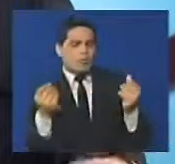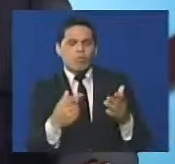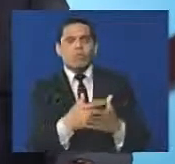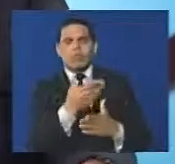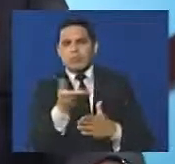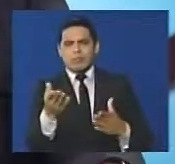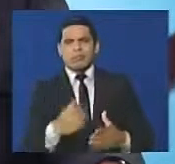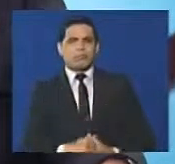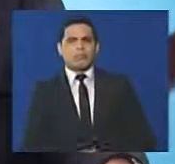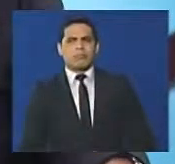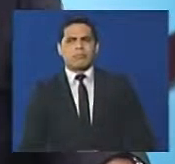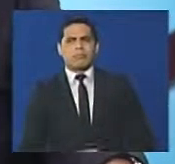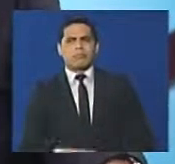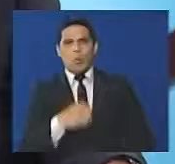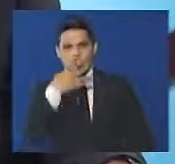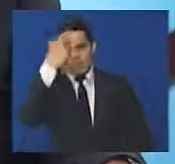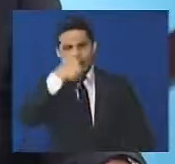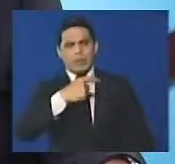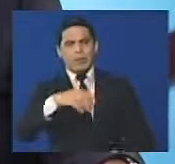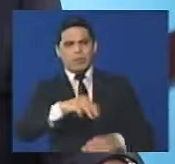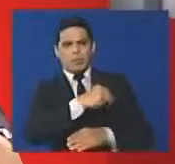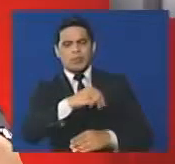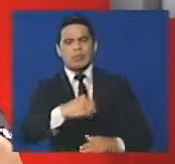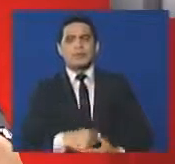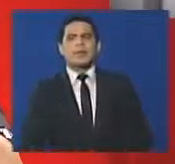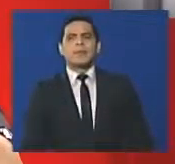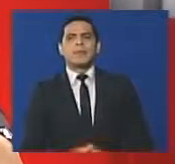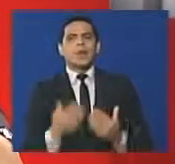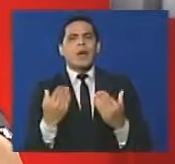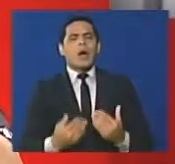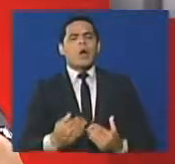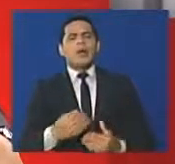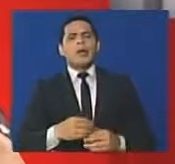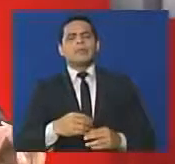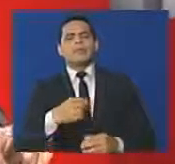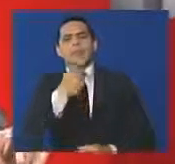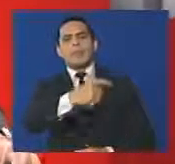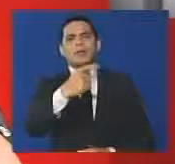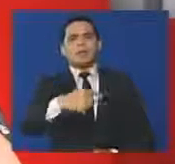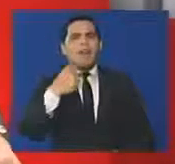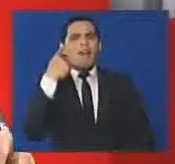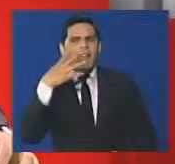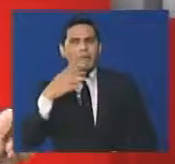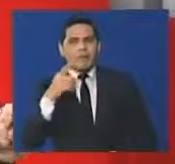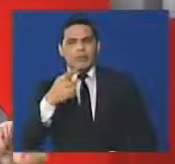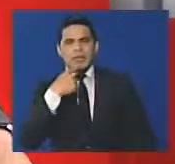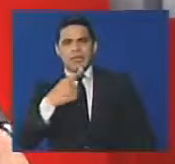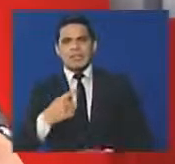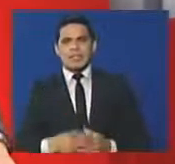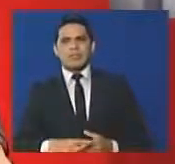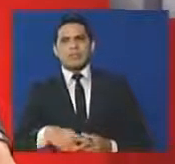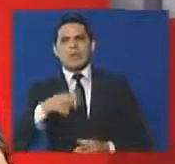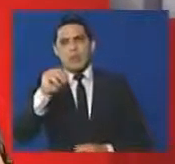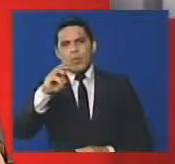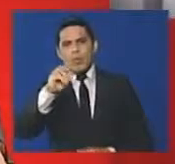debe de ser. De esos grandes artistas, de las leyendas, los ha mencionado algunos,